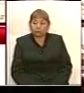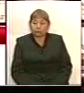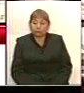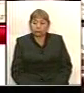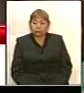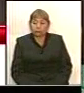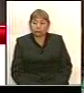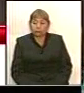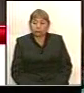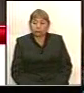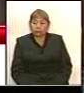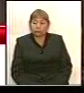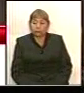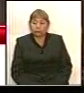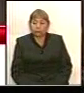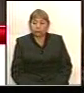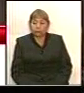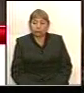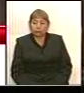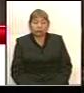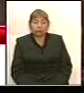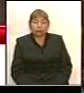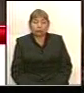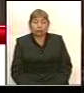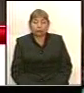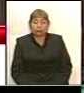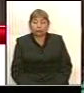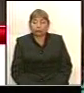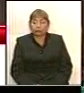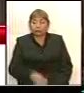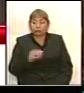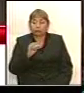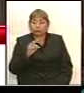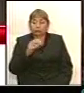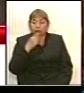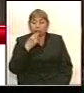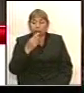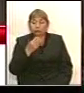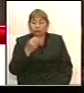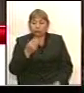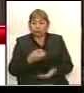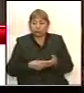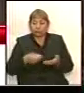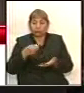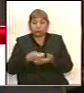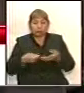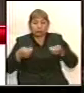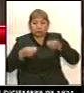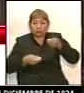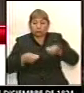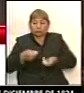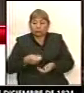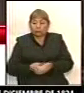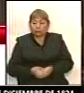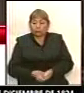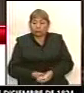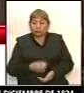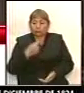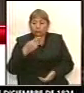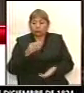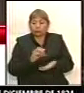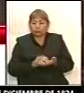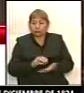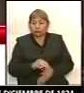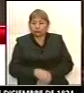terminar... Los intereses moratorios y otros gastos o cargos asociados a dichos créditos son